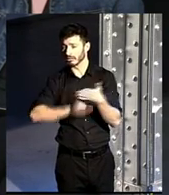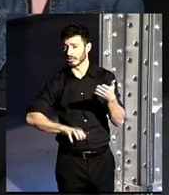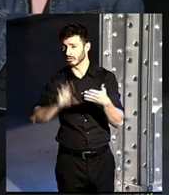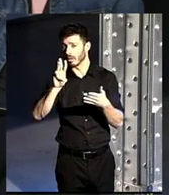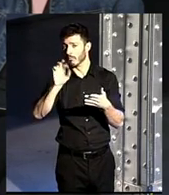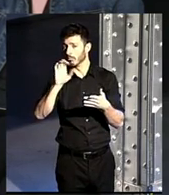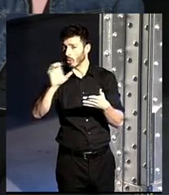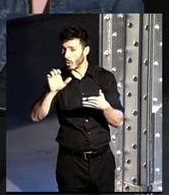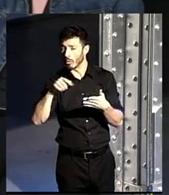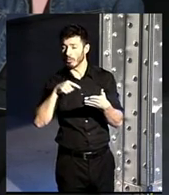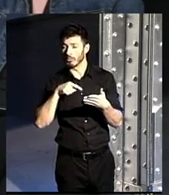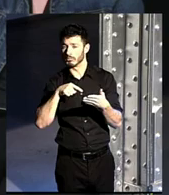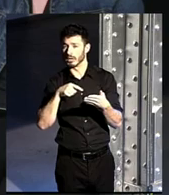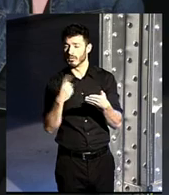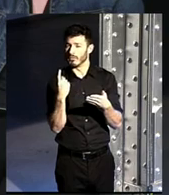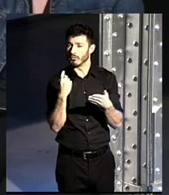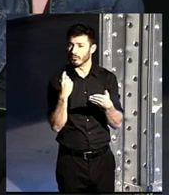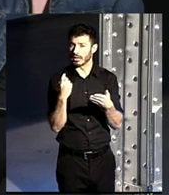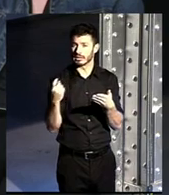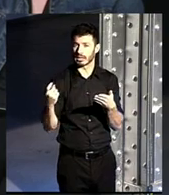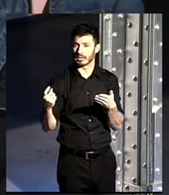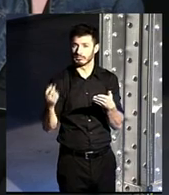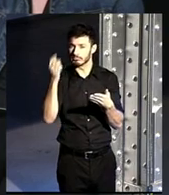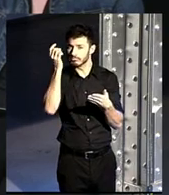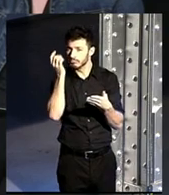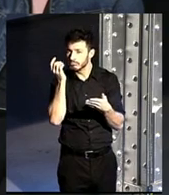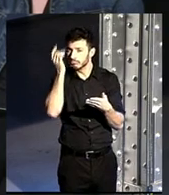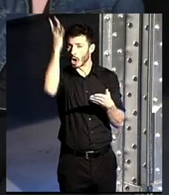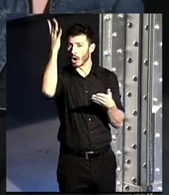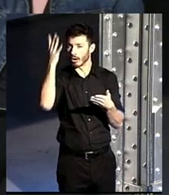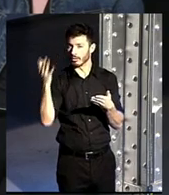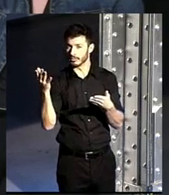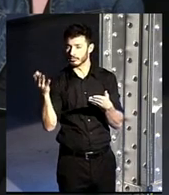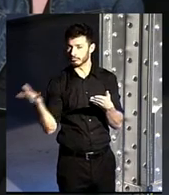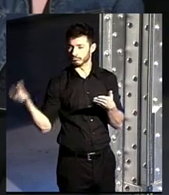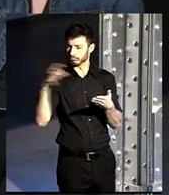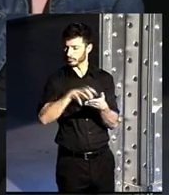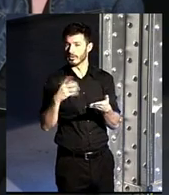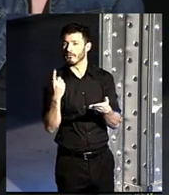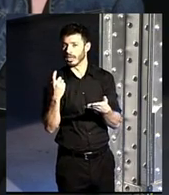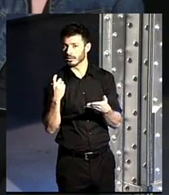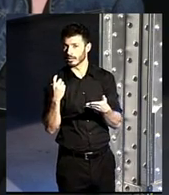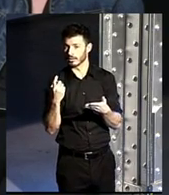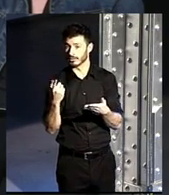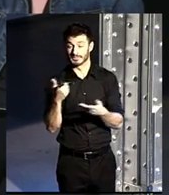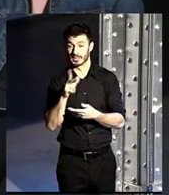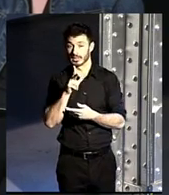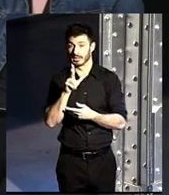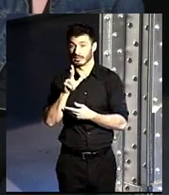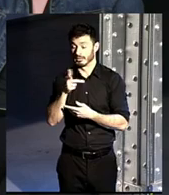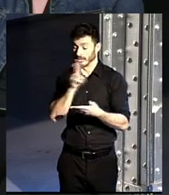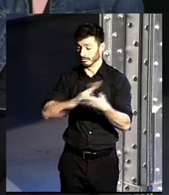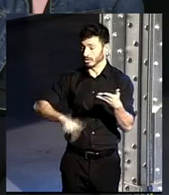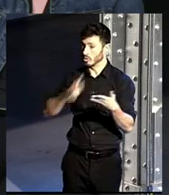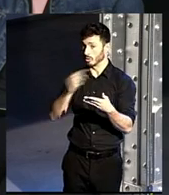le falta el gran genio de Edgar Allan Poe. Así, si él dice al editor Hetzel, no me gusta, la he leído, no me